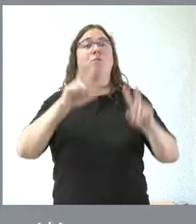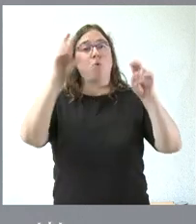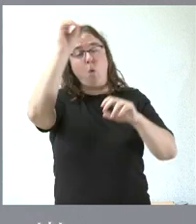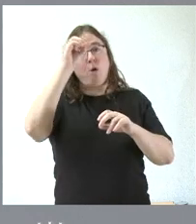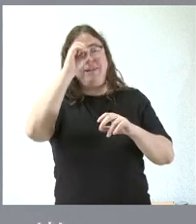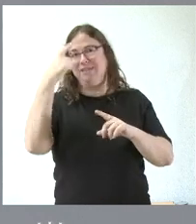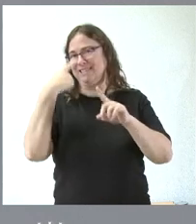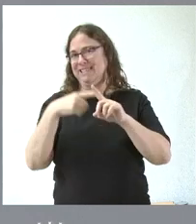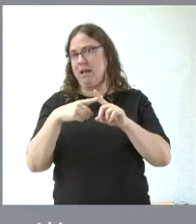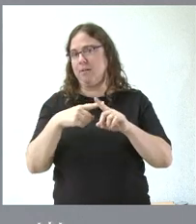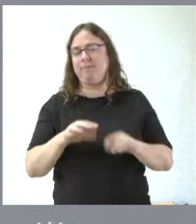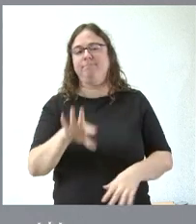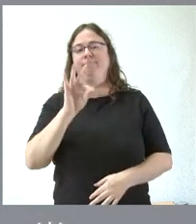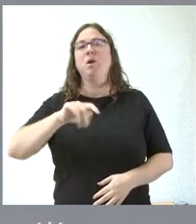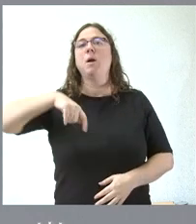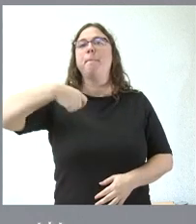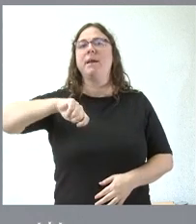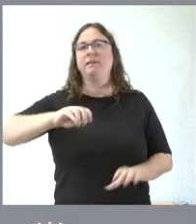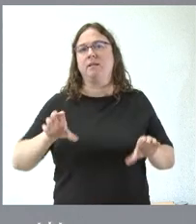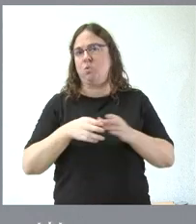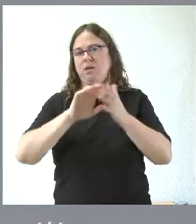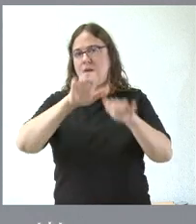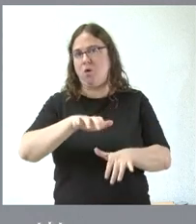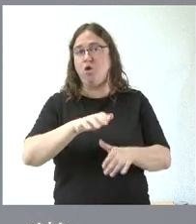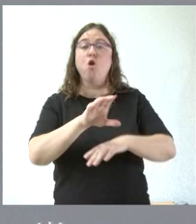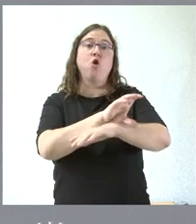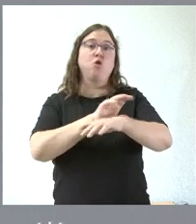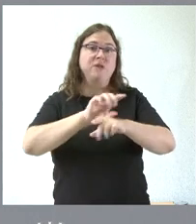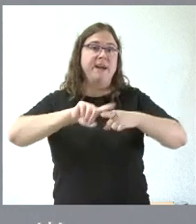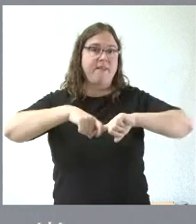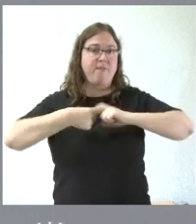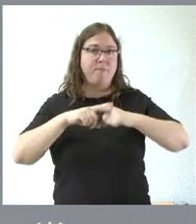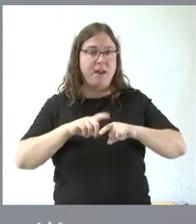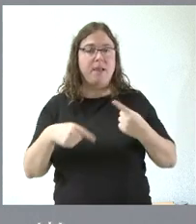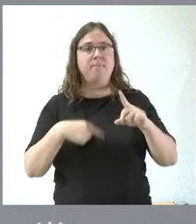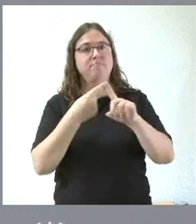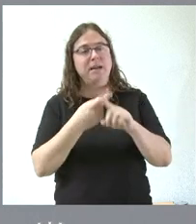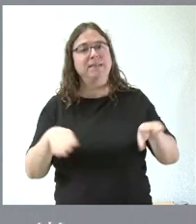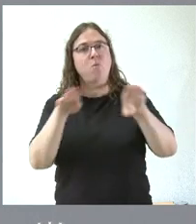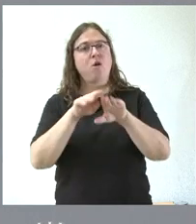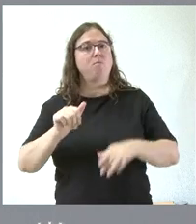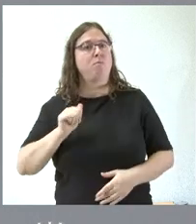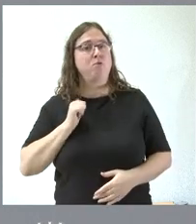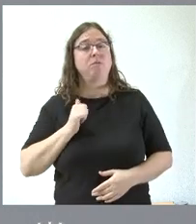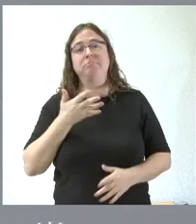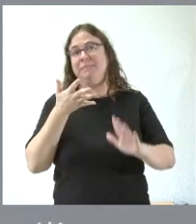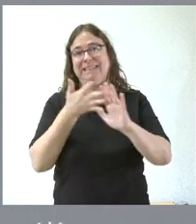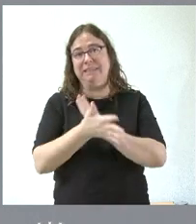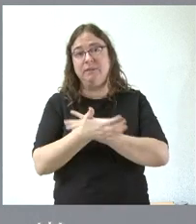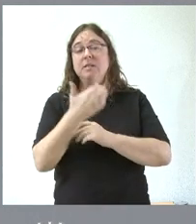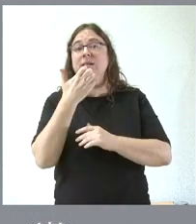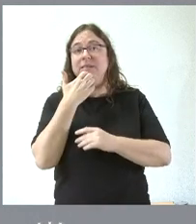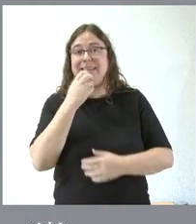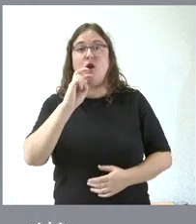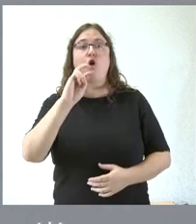ustedes saben la fija el presidente de la junta de Castilla de León La fija la consejera de familia e igualdad de oportunidades y por tanto si hubiera